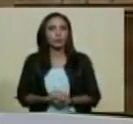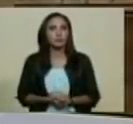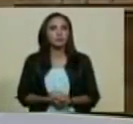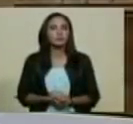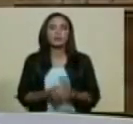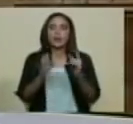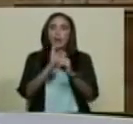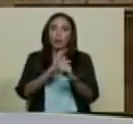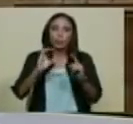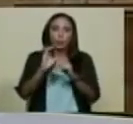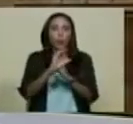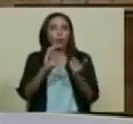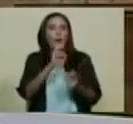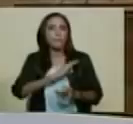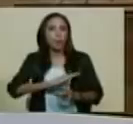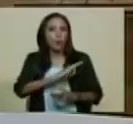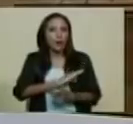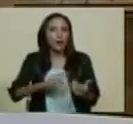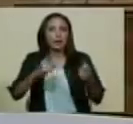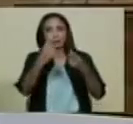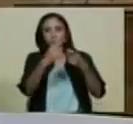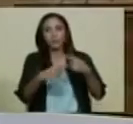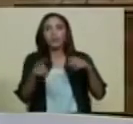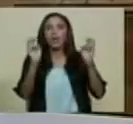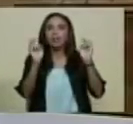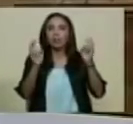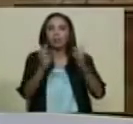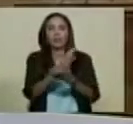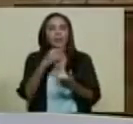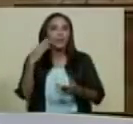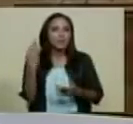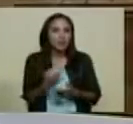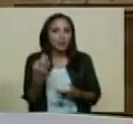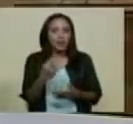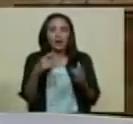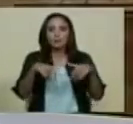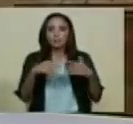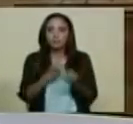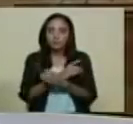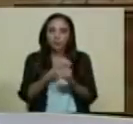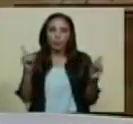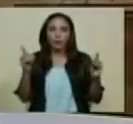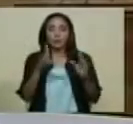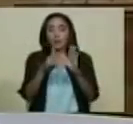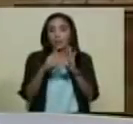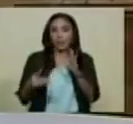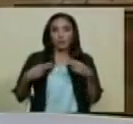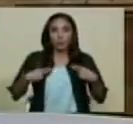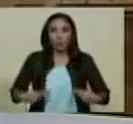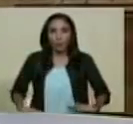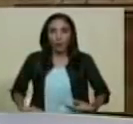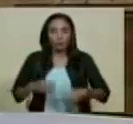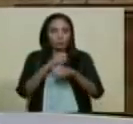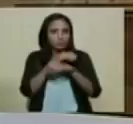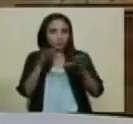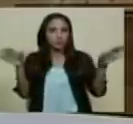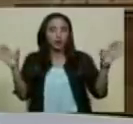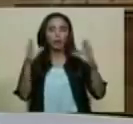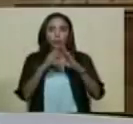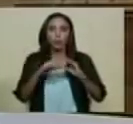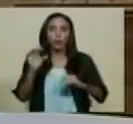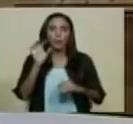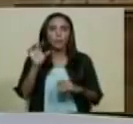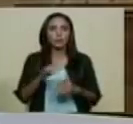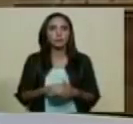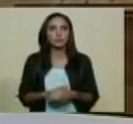cultural y moral de una sociedad verdaderamente democrática, que garantice los derechos humanos para toda la sociedad,